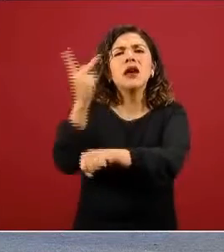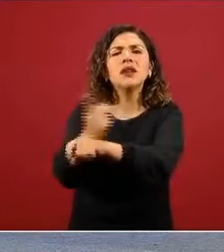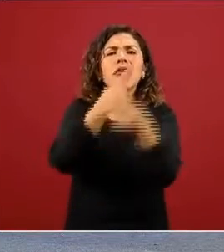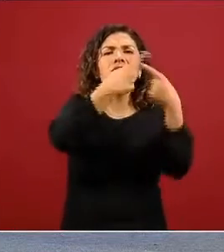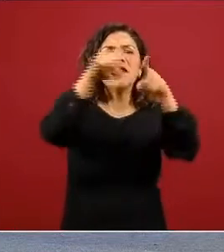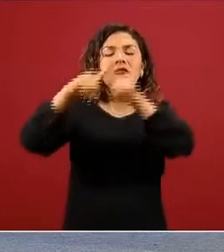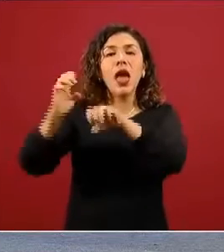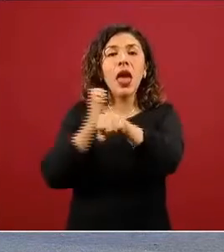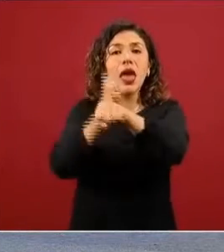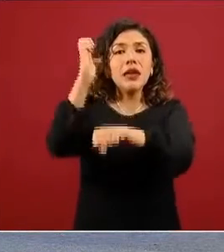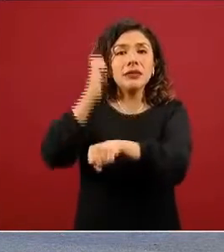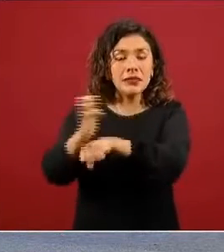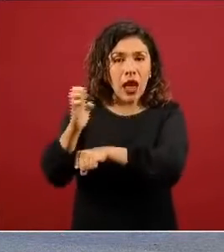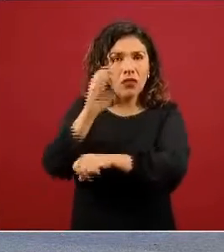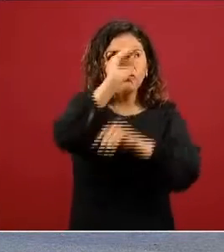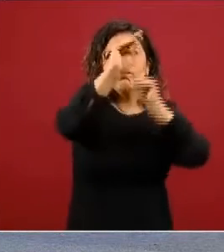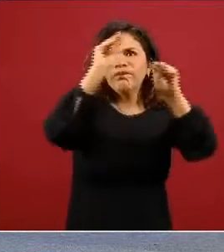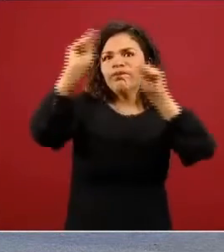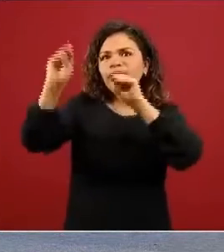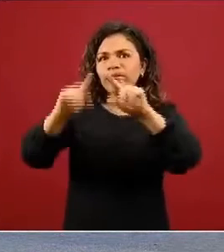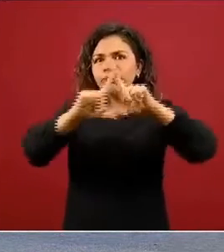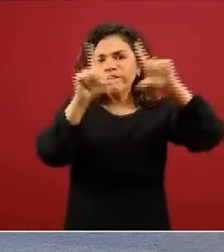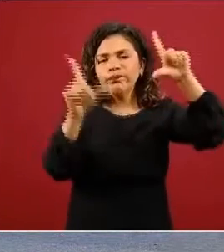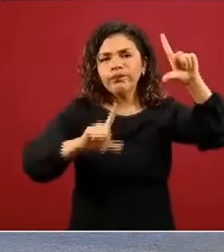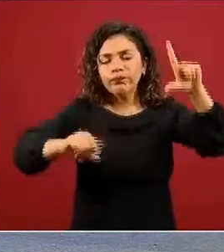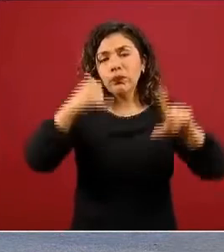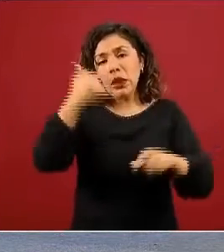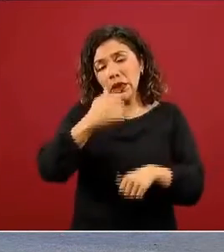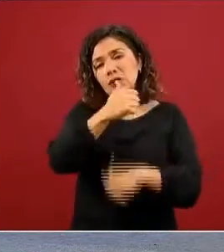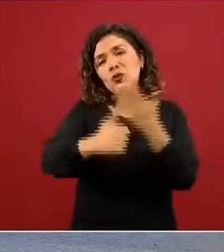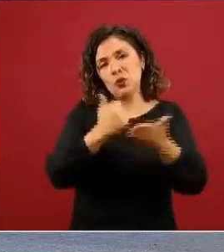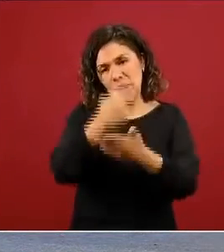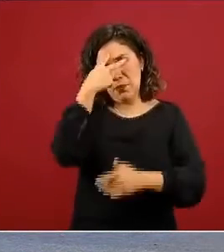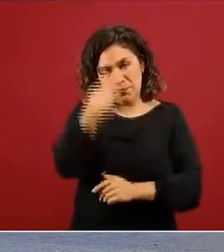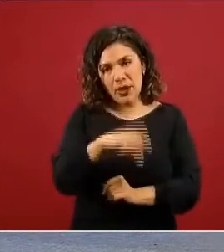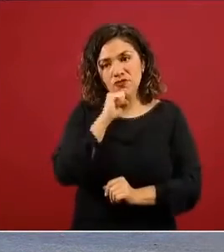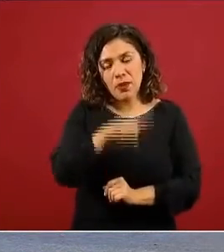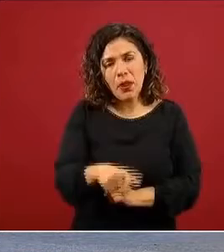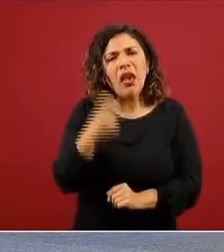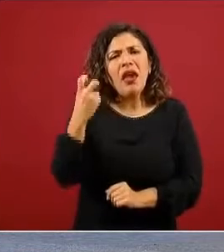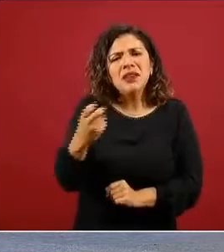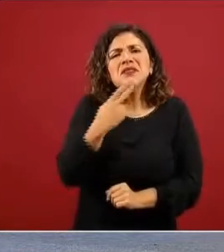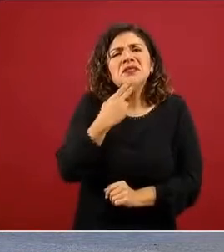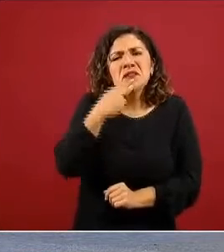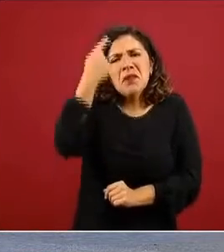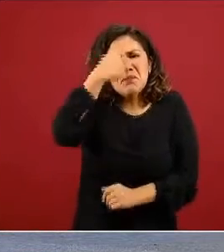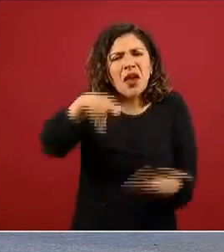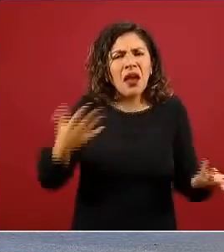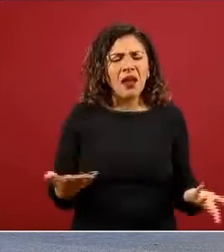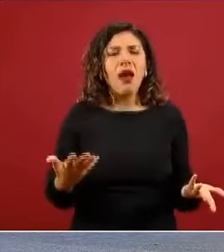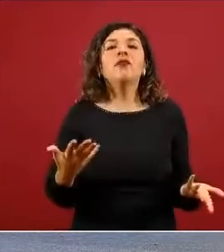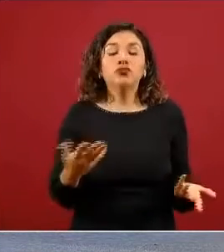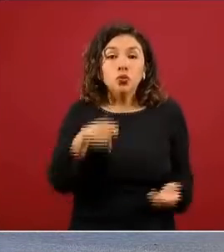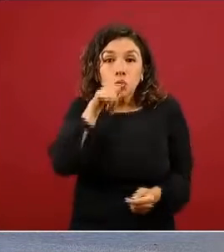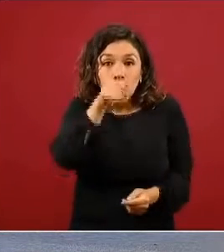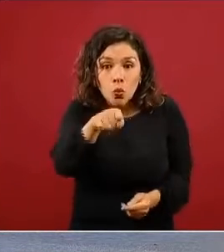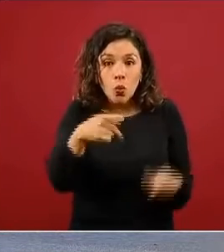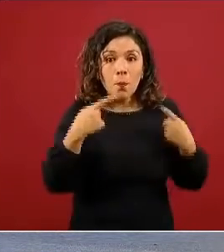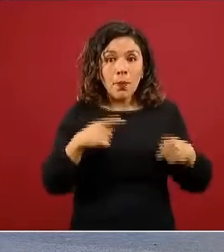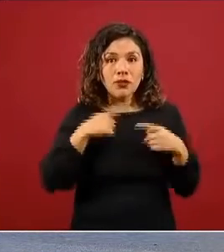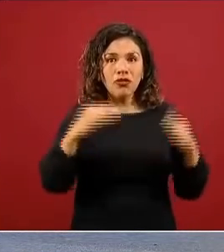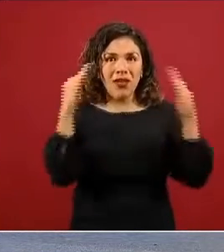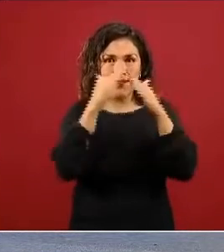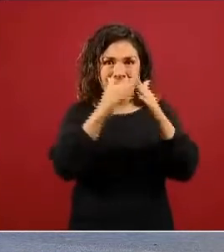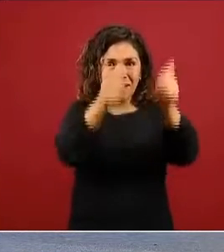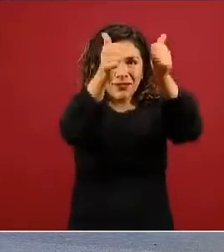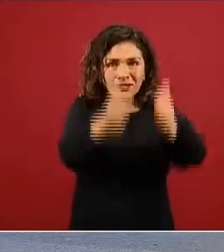las entidades federativas, en los estados y la Ciudad de México. Y el propósito fundamental es que usted en